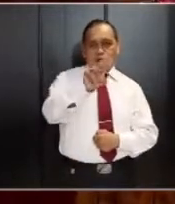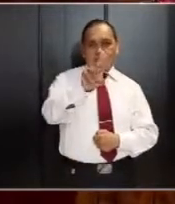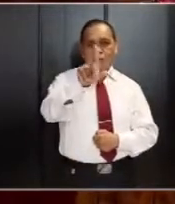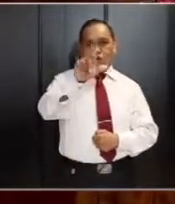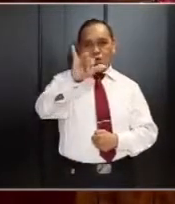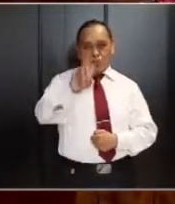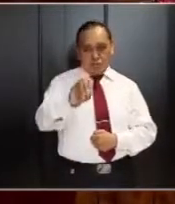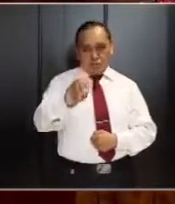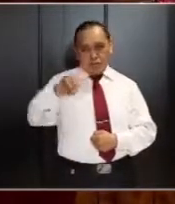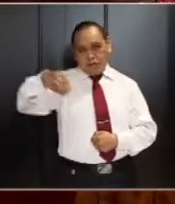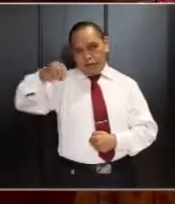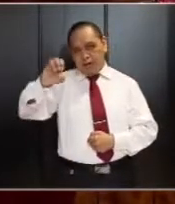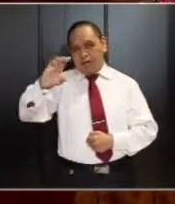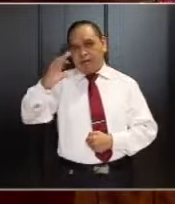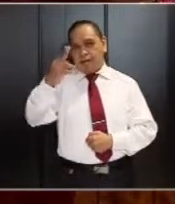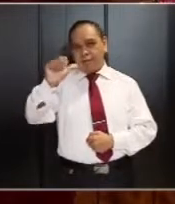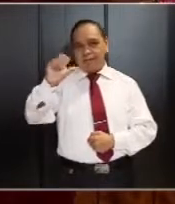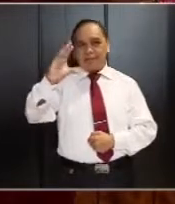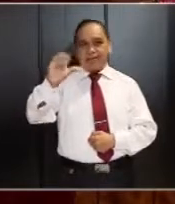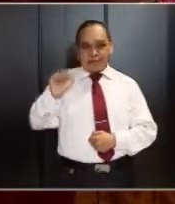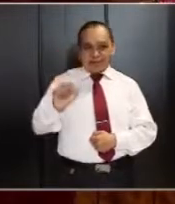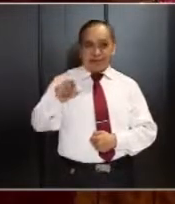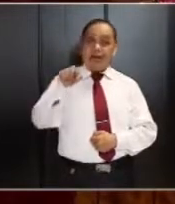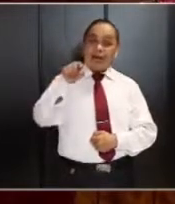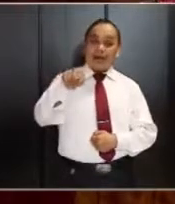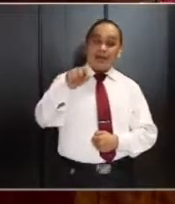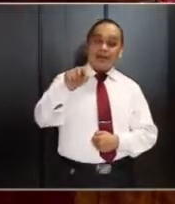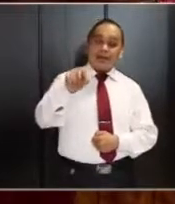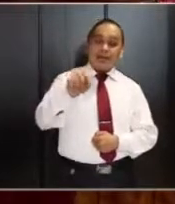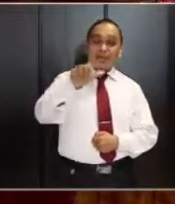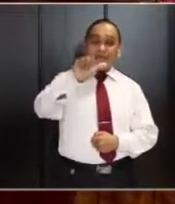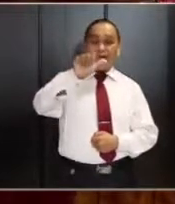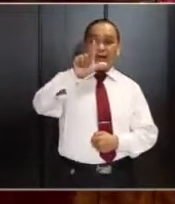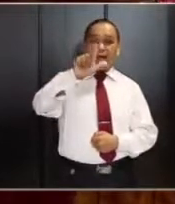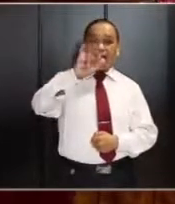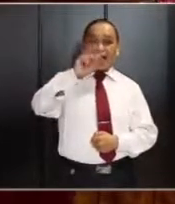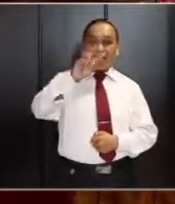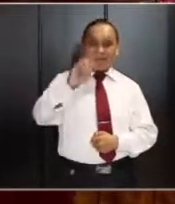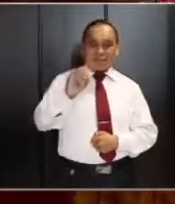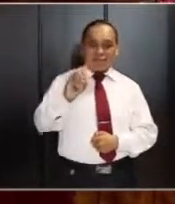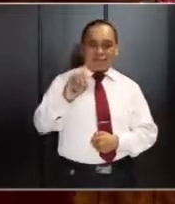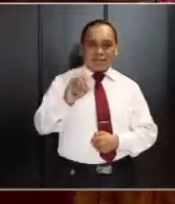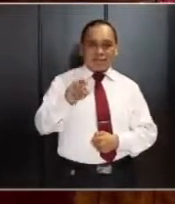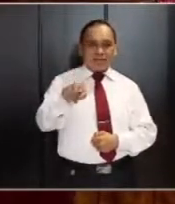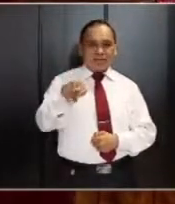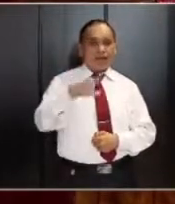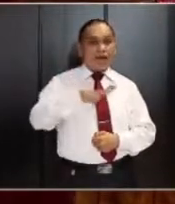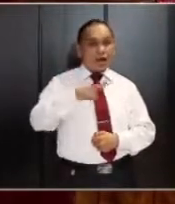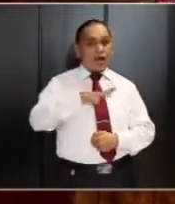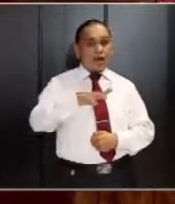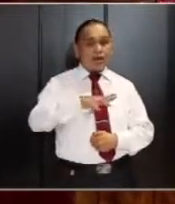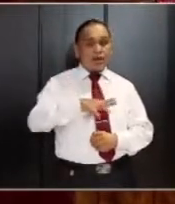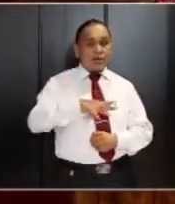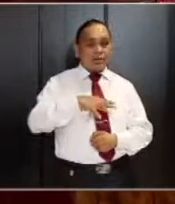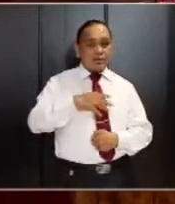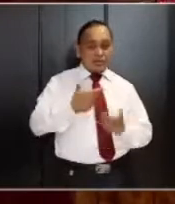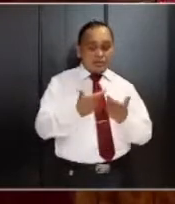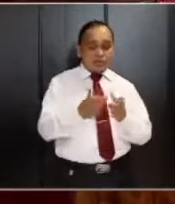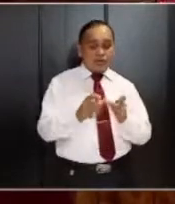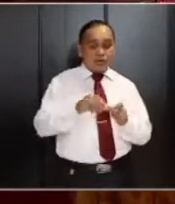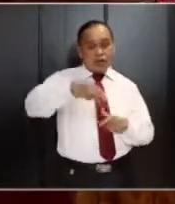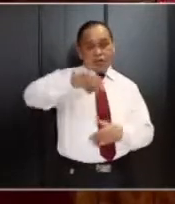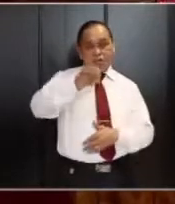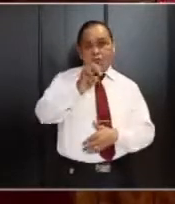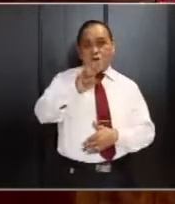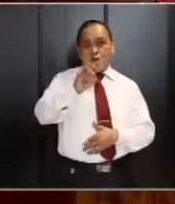también estaban celebrando, porque ahí está Alito, es como una epidemia, peor que el COVID. Llegó Alito, llegó Moreira y